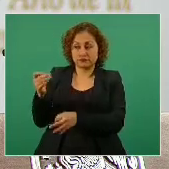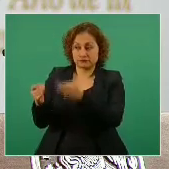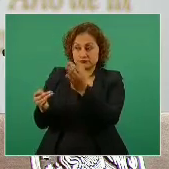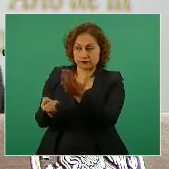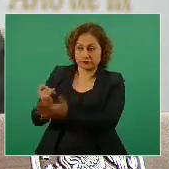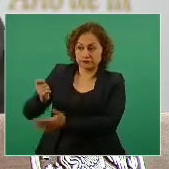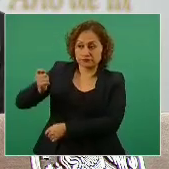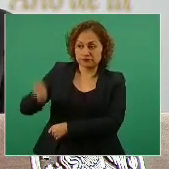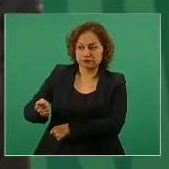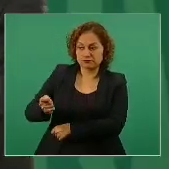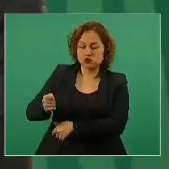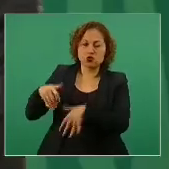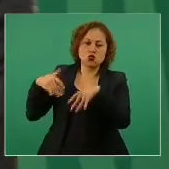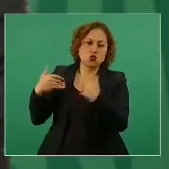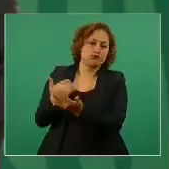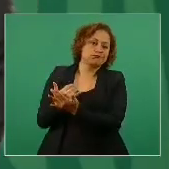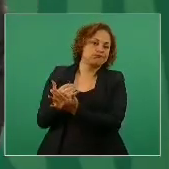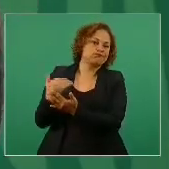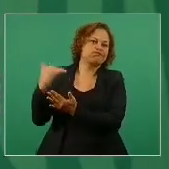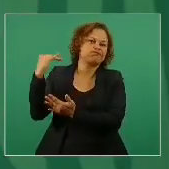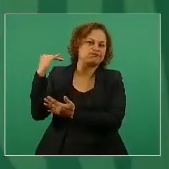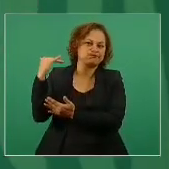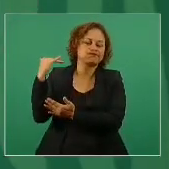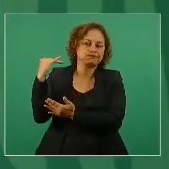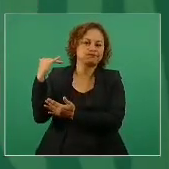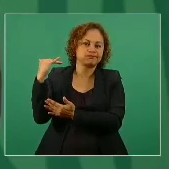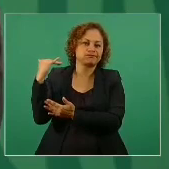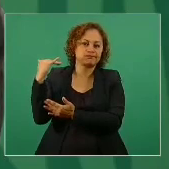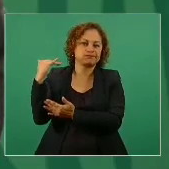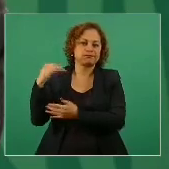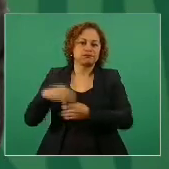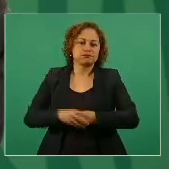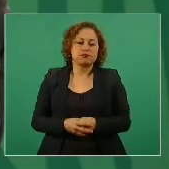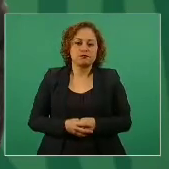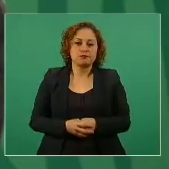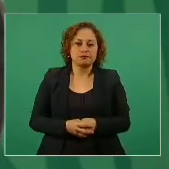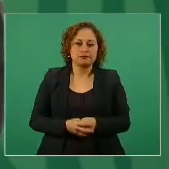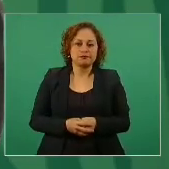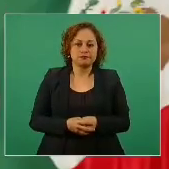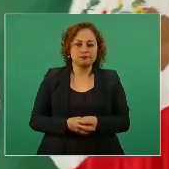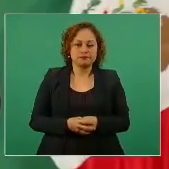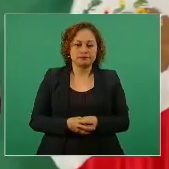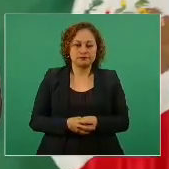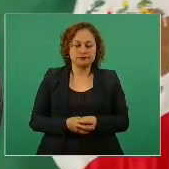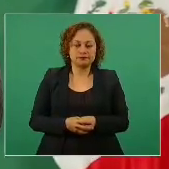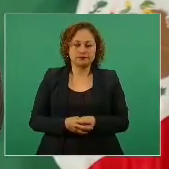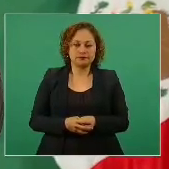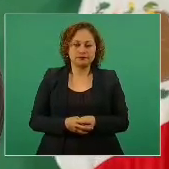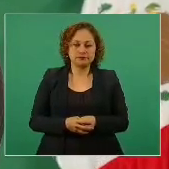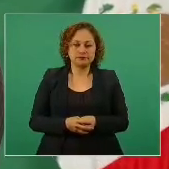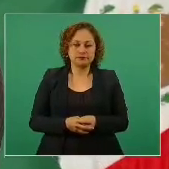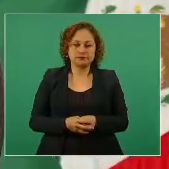aprobaron el día de ayer los magistrados del Tribunal Electoral. Literalmente le quitaron la